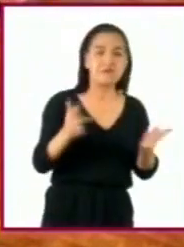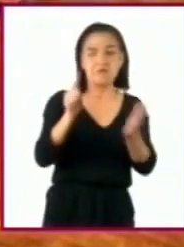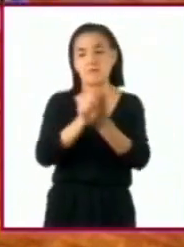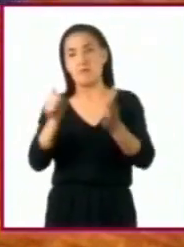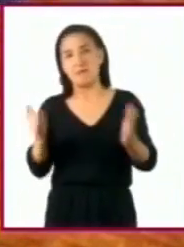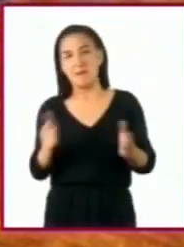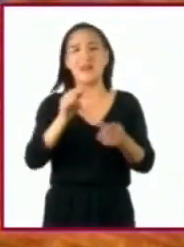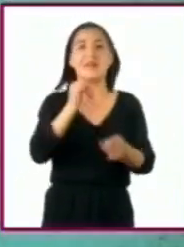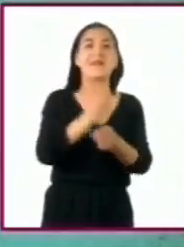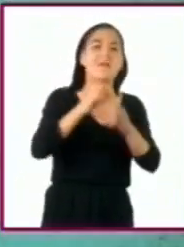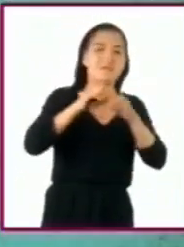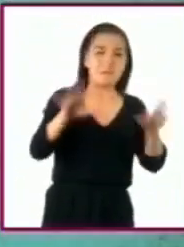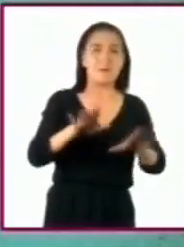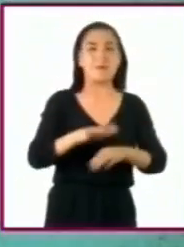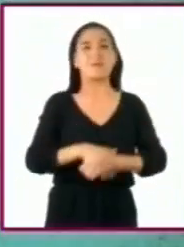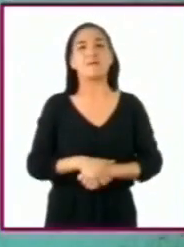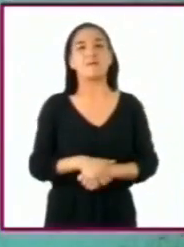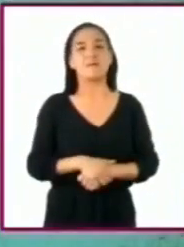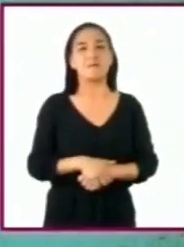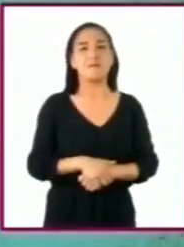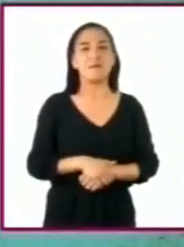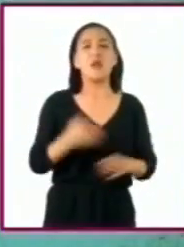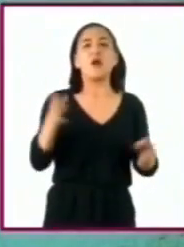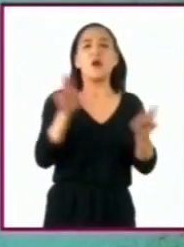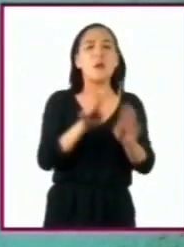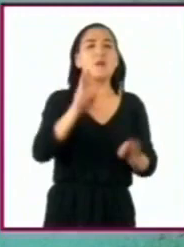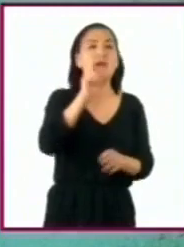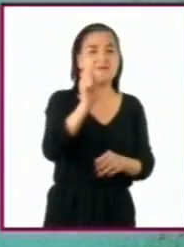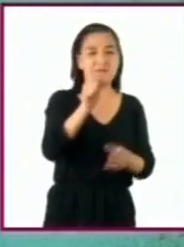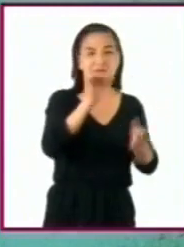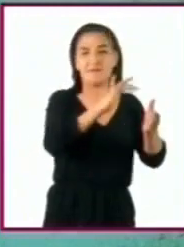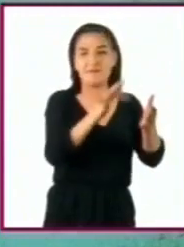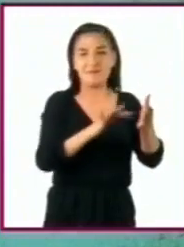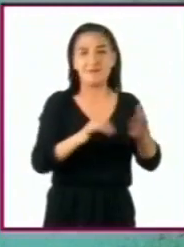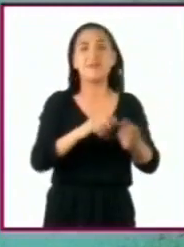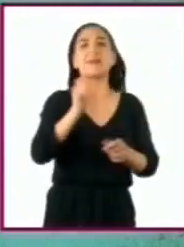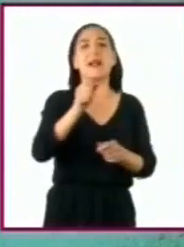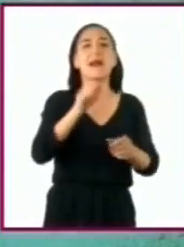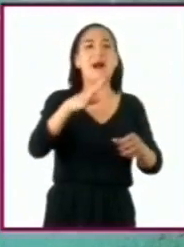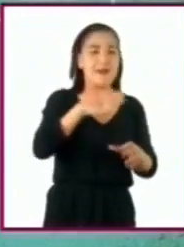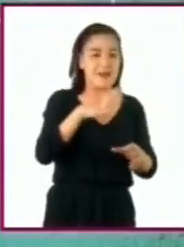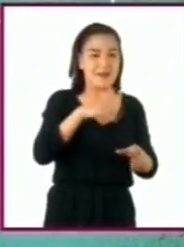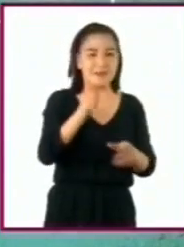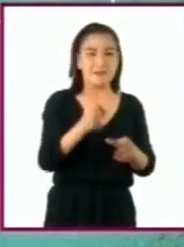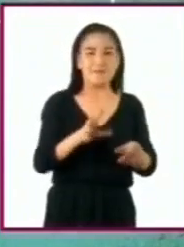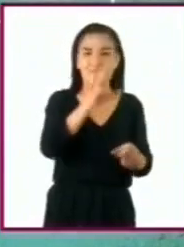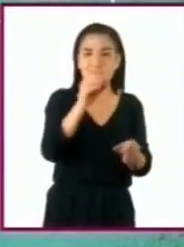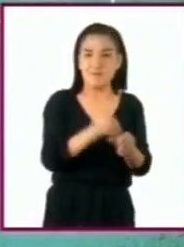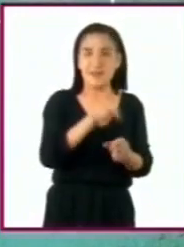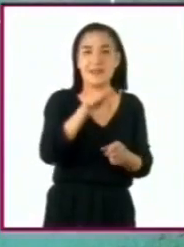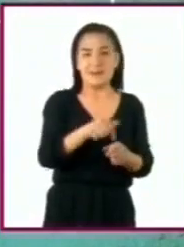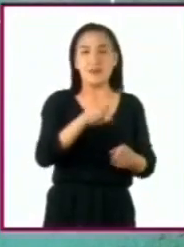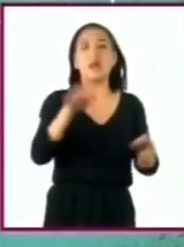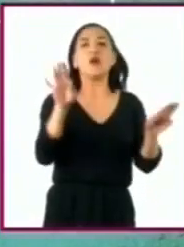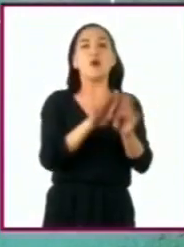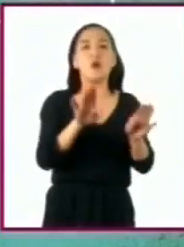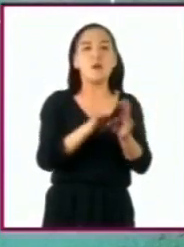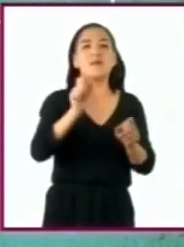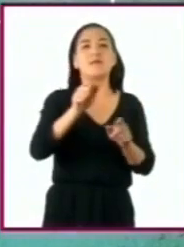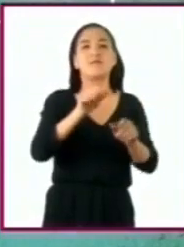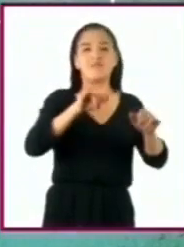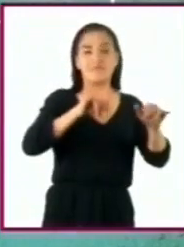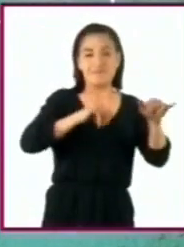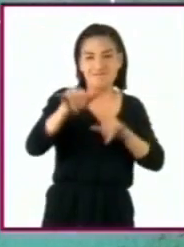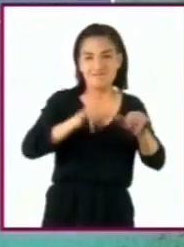e informes. Una manera de leerlos es observar los elementos que lo componen, como recursos